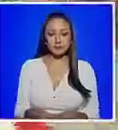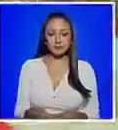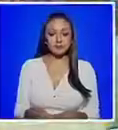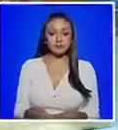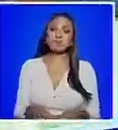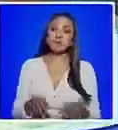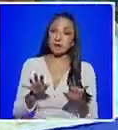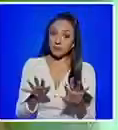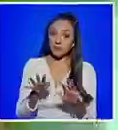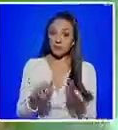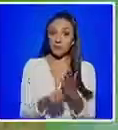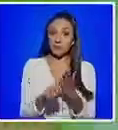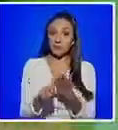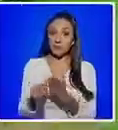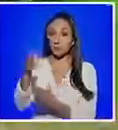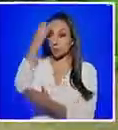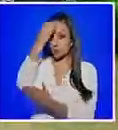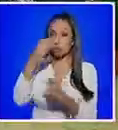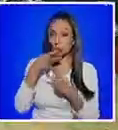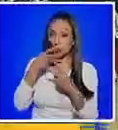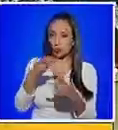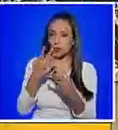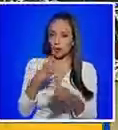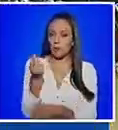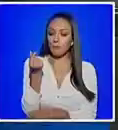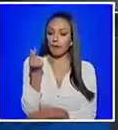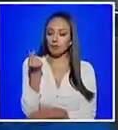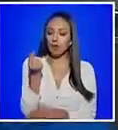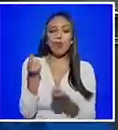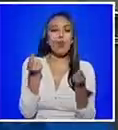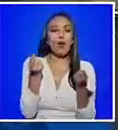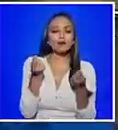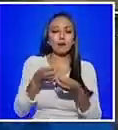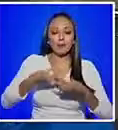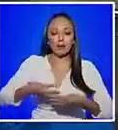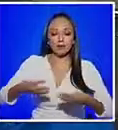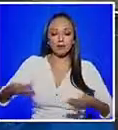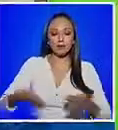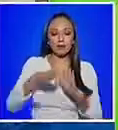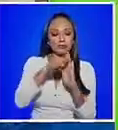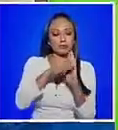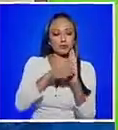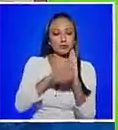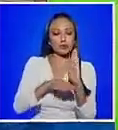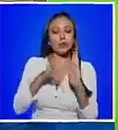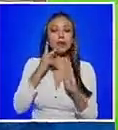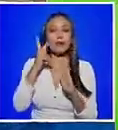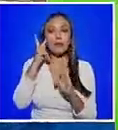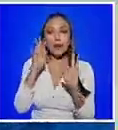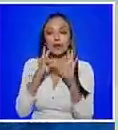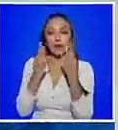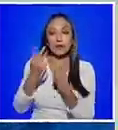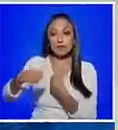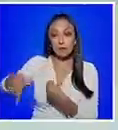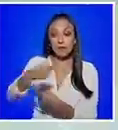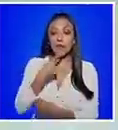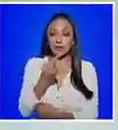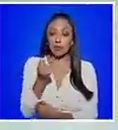A pesar de que el Ministerio de Educación ya publicó los precios referenciales para la lista de útiles, los padres de familia aseguran que los valores han